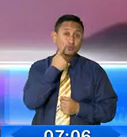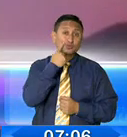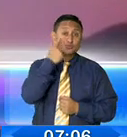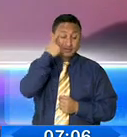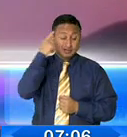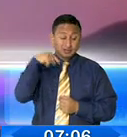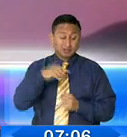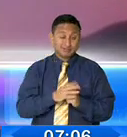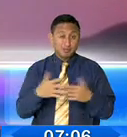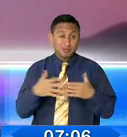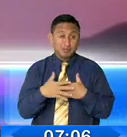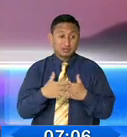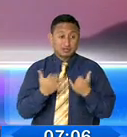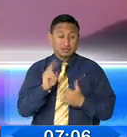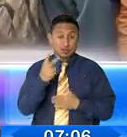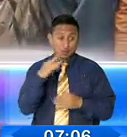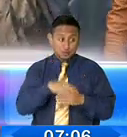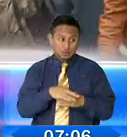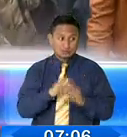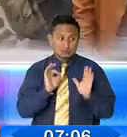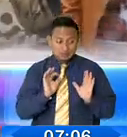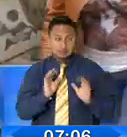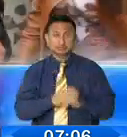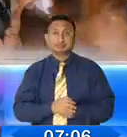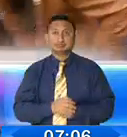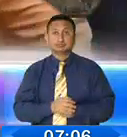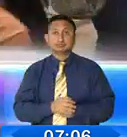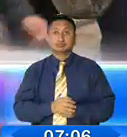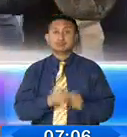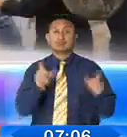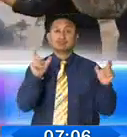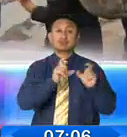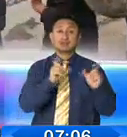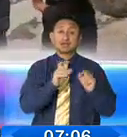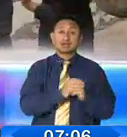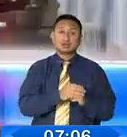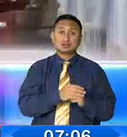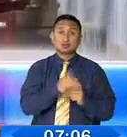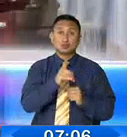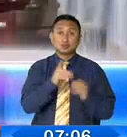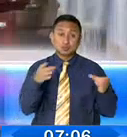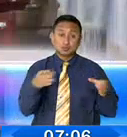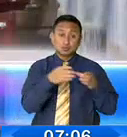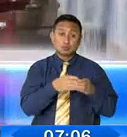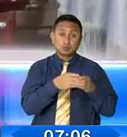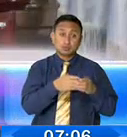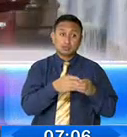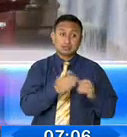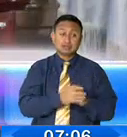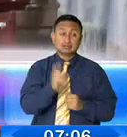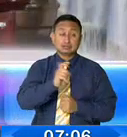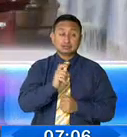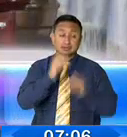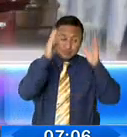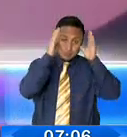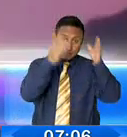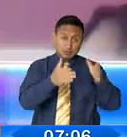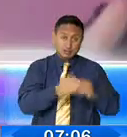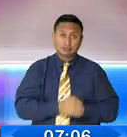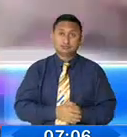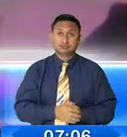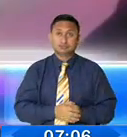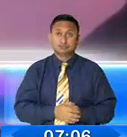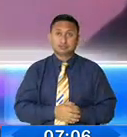funcionó en esta segunda vuelta. Aparentemente Andrés Arauz descuidó un sector que a gritos estaría demandando atención. No supo